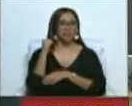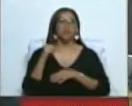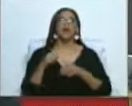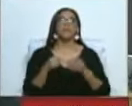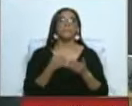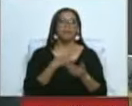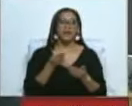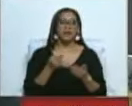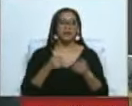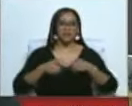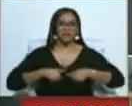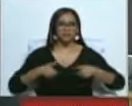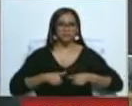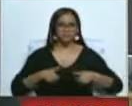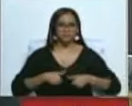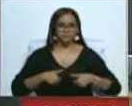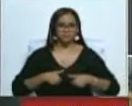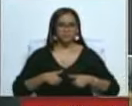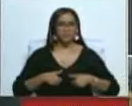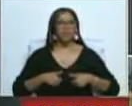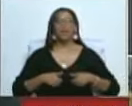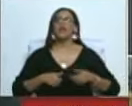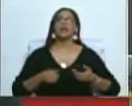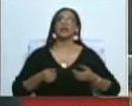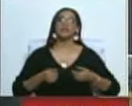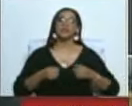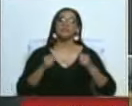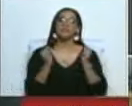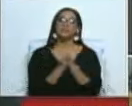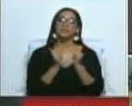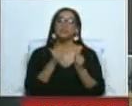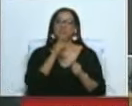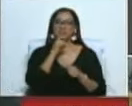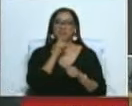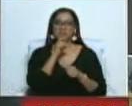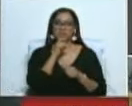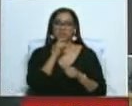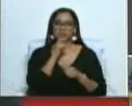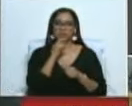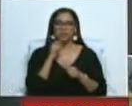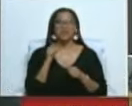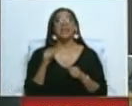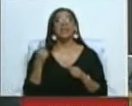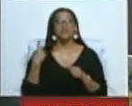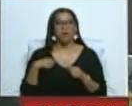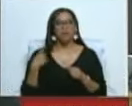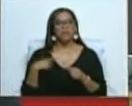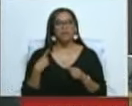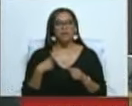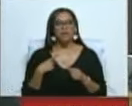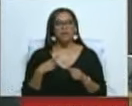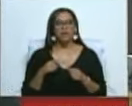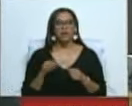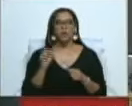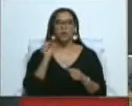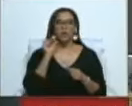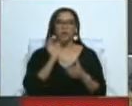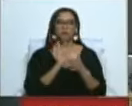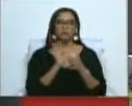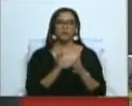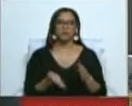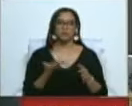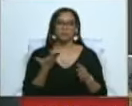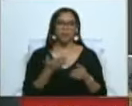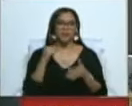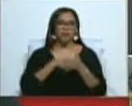la resistencia en los momentos más duros y difíciles. Y va a tener un papel primordial para